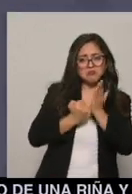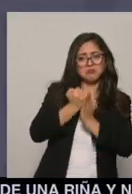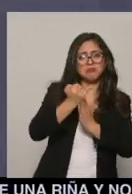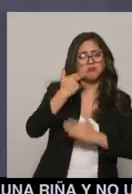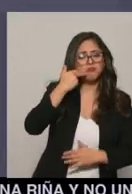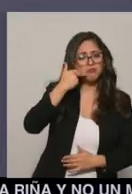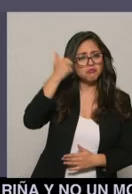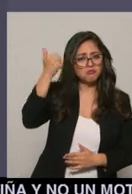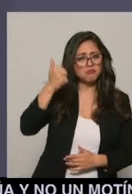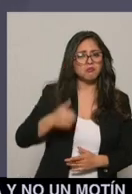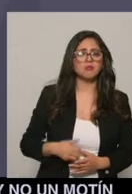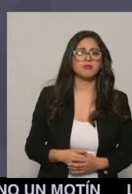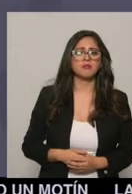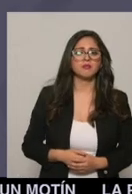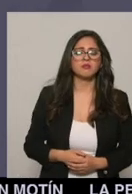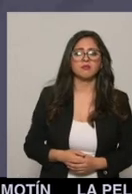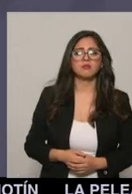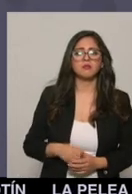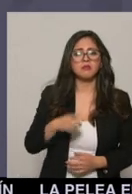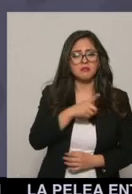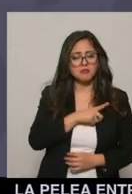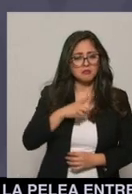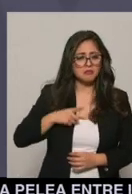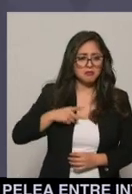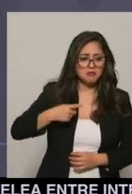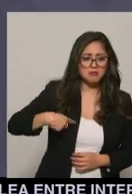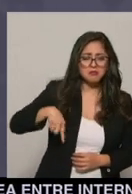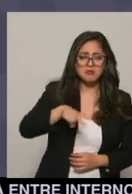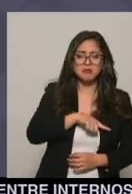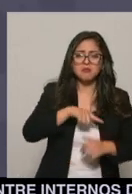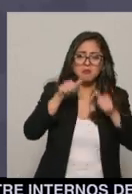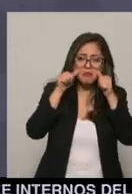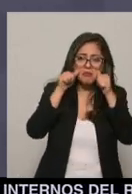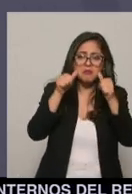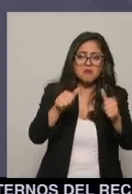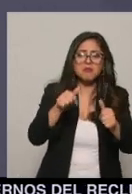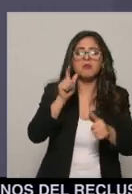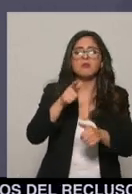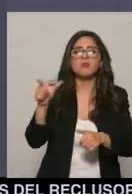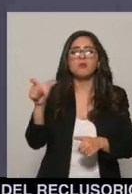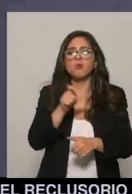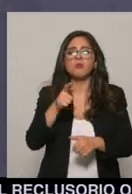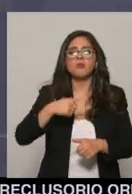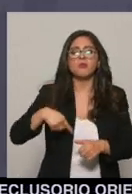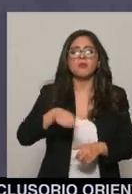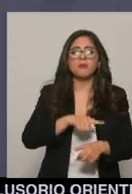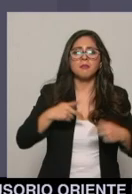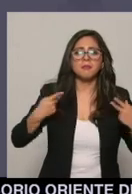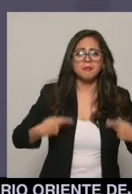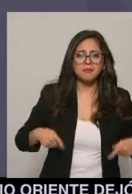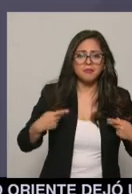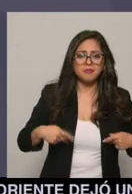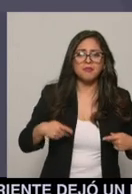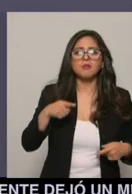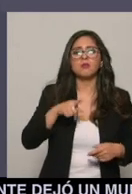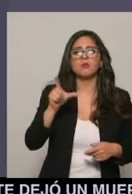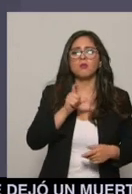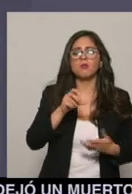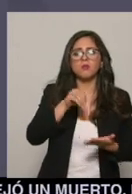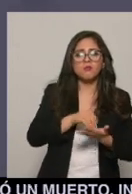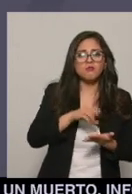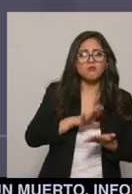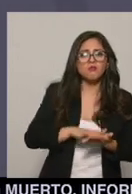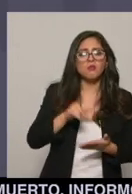sea, tenemos que poner mucha atención en este caso la atención cuando se le brinda la atención a las personas por problemas de